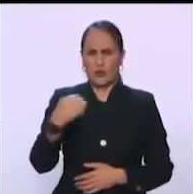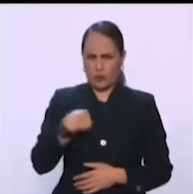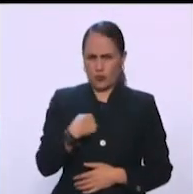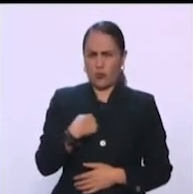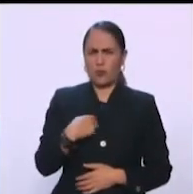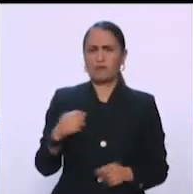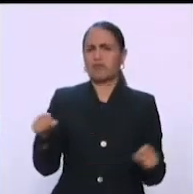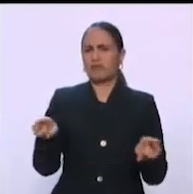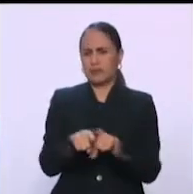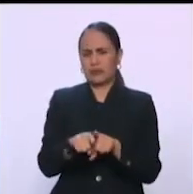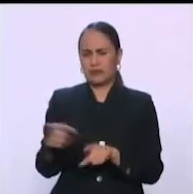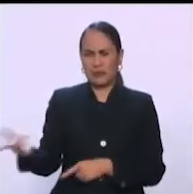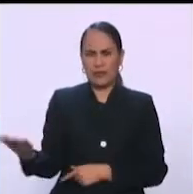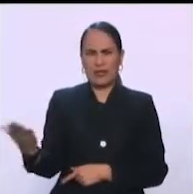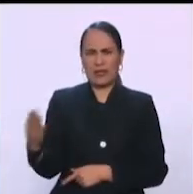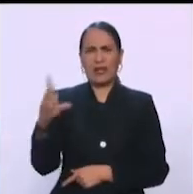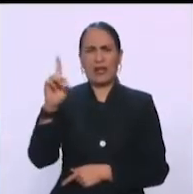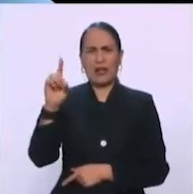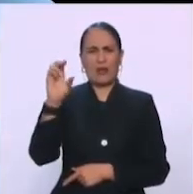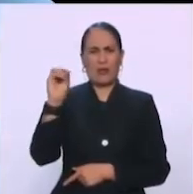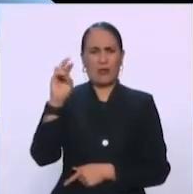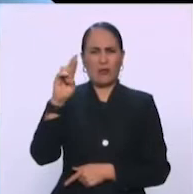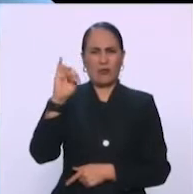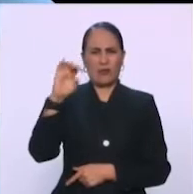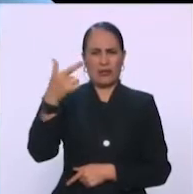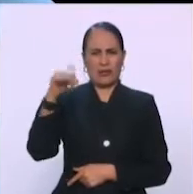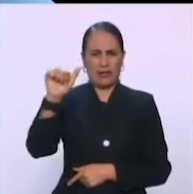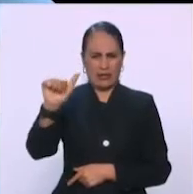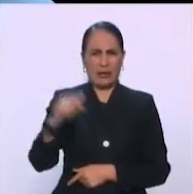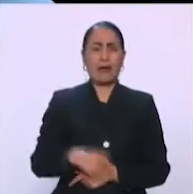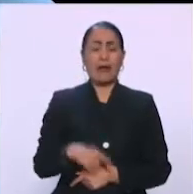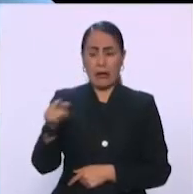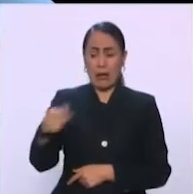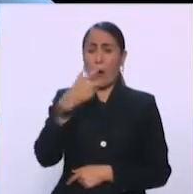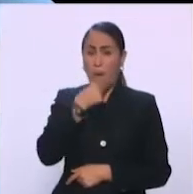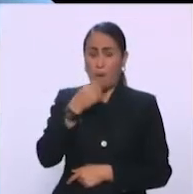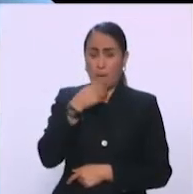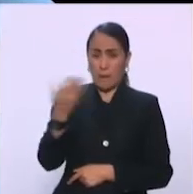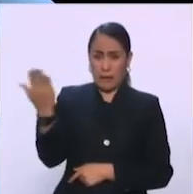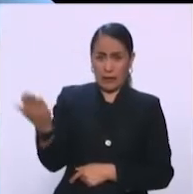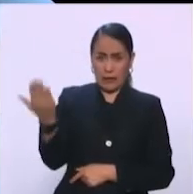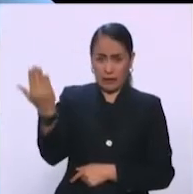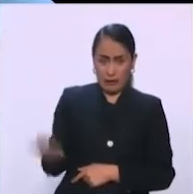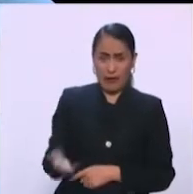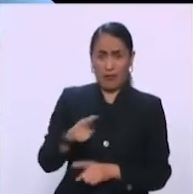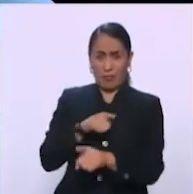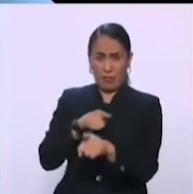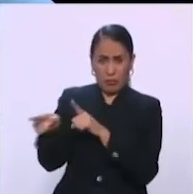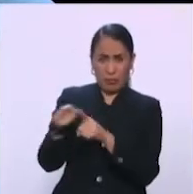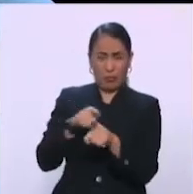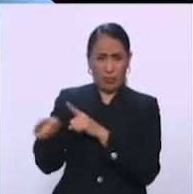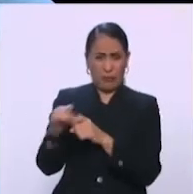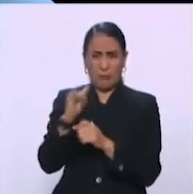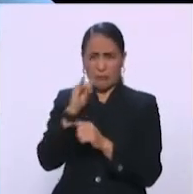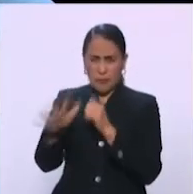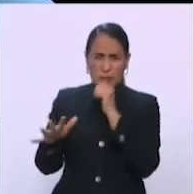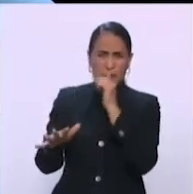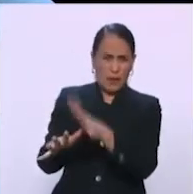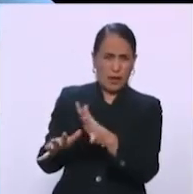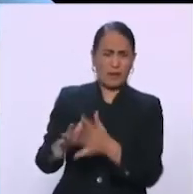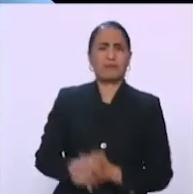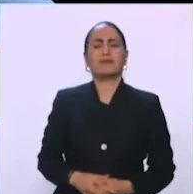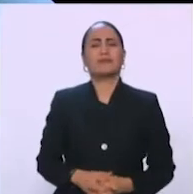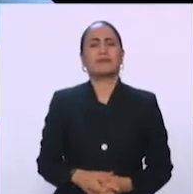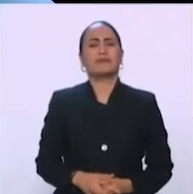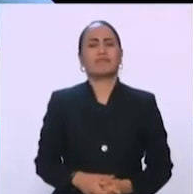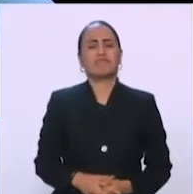con lo que oiga, este señor no puede ser linchado, no se le puede linchar a un sicario del